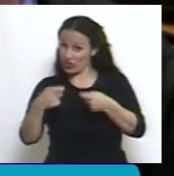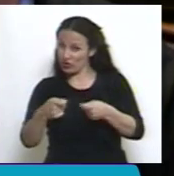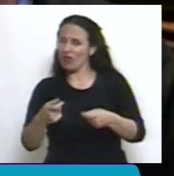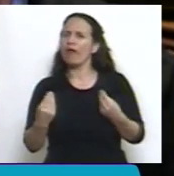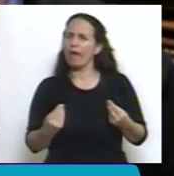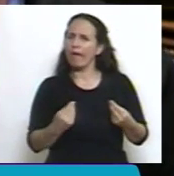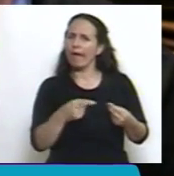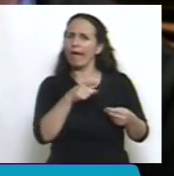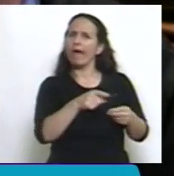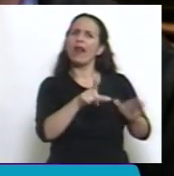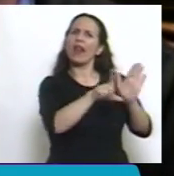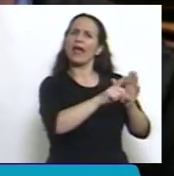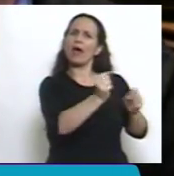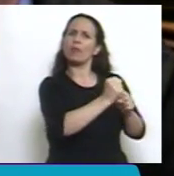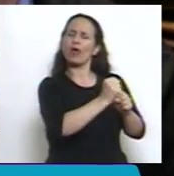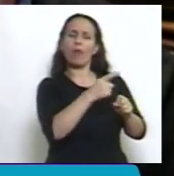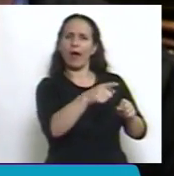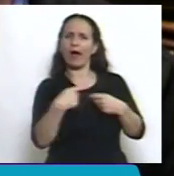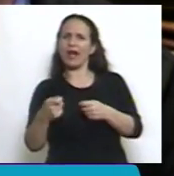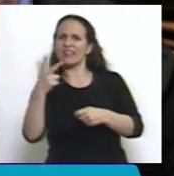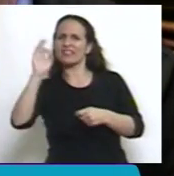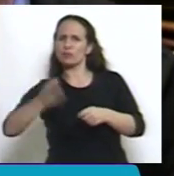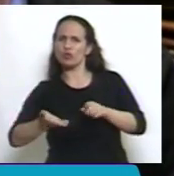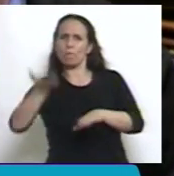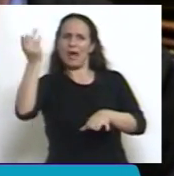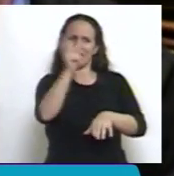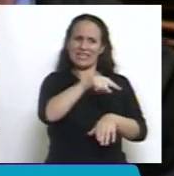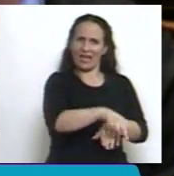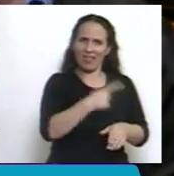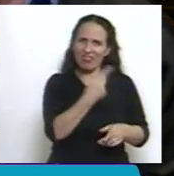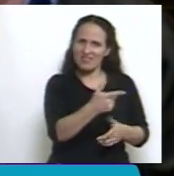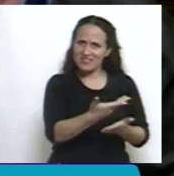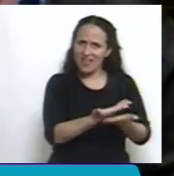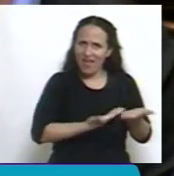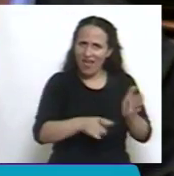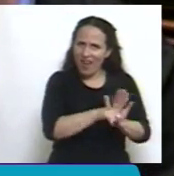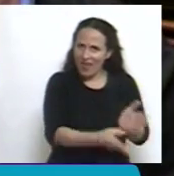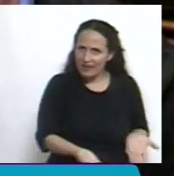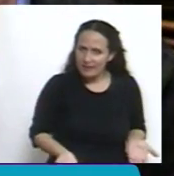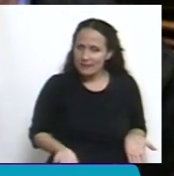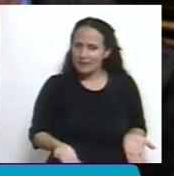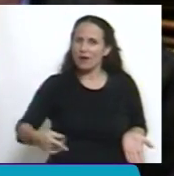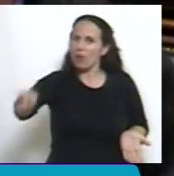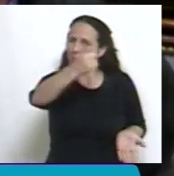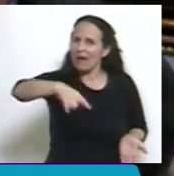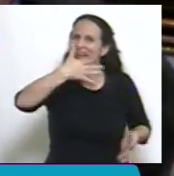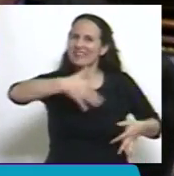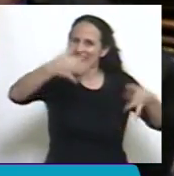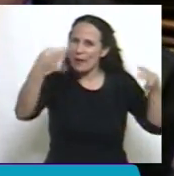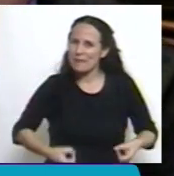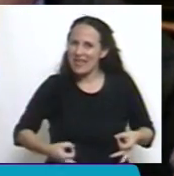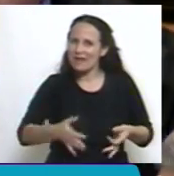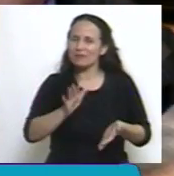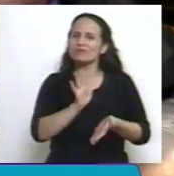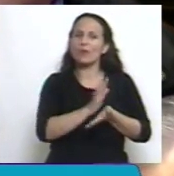por fuera de la ley del presupuesto, fue por fuera de este Congreso. Para que se entienda bien, en términos